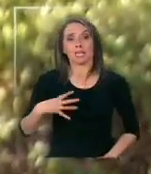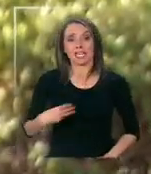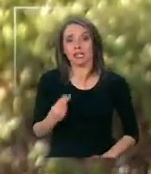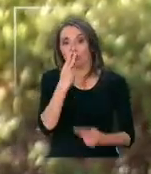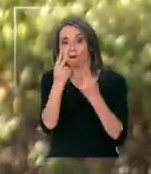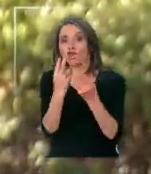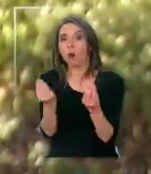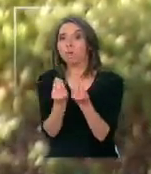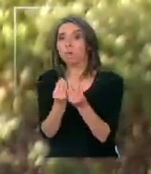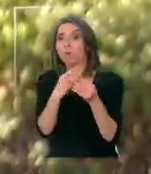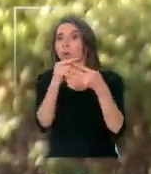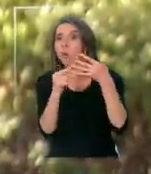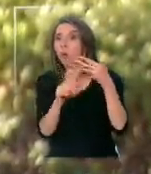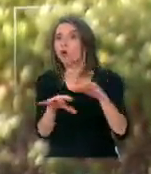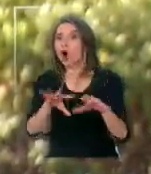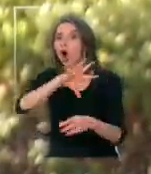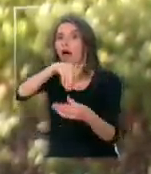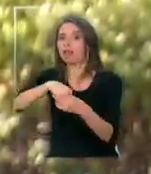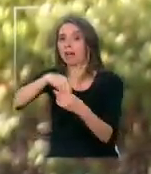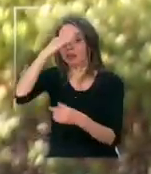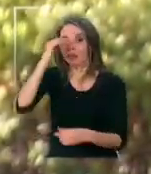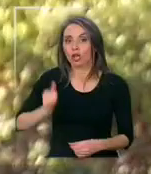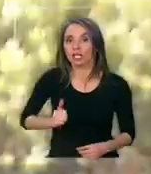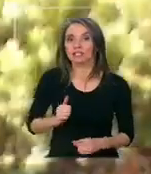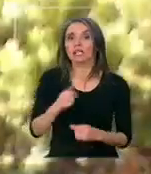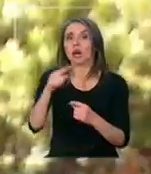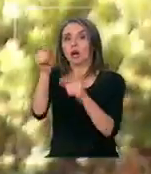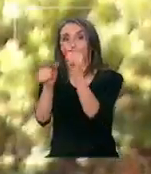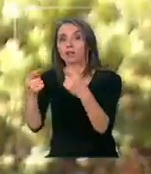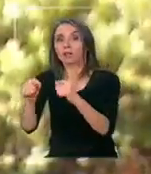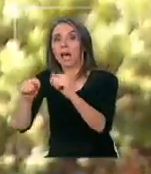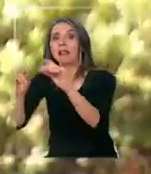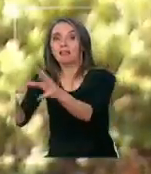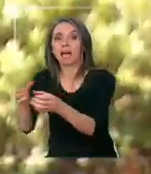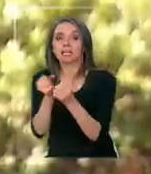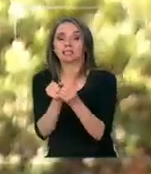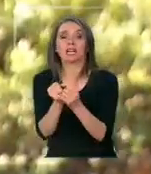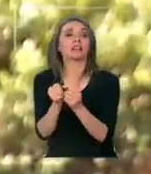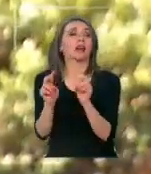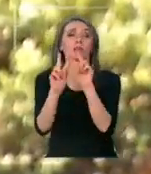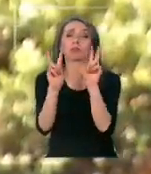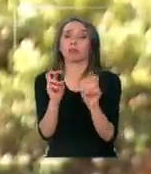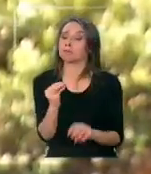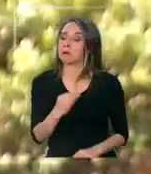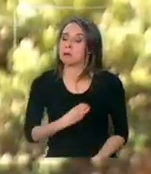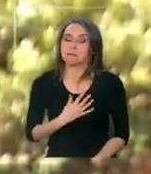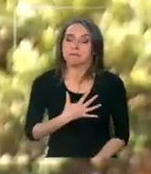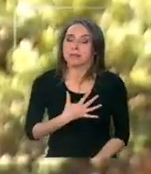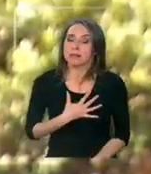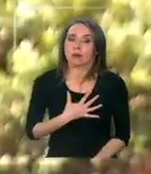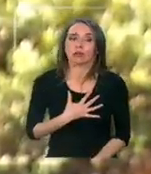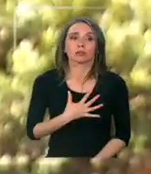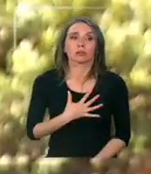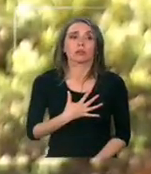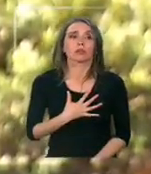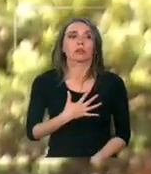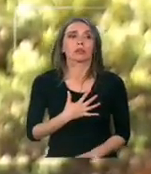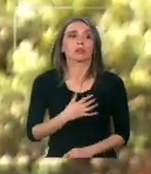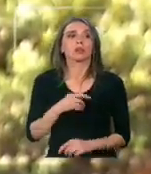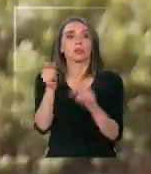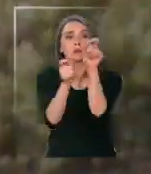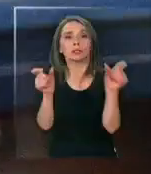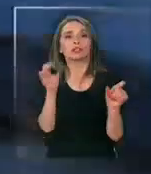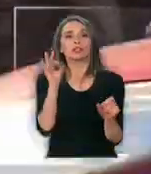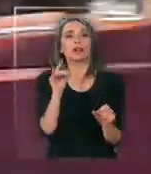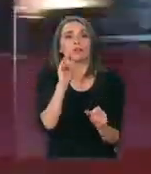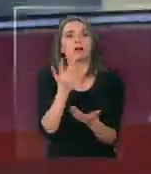que él también ha tratado de rescatar a muchos también. Ay, penoso. Que no van a faltar nunca los